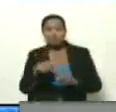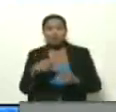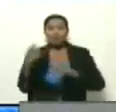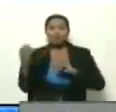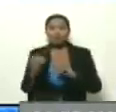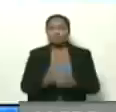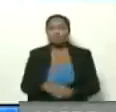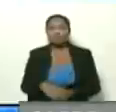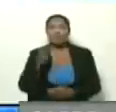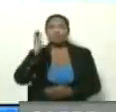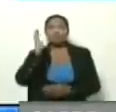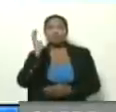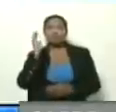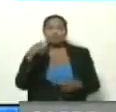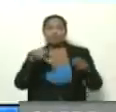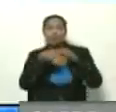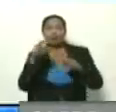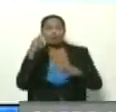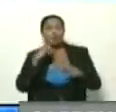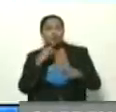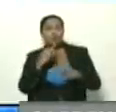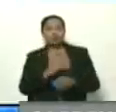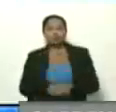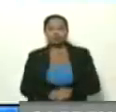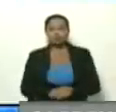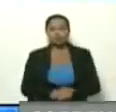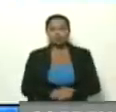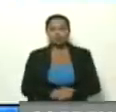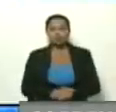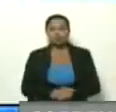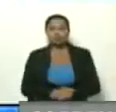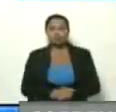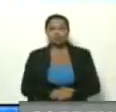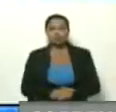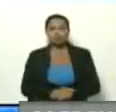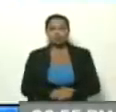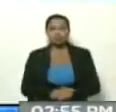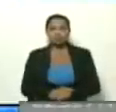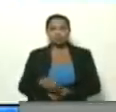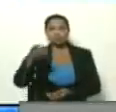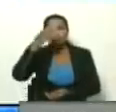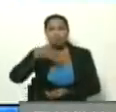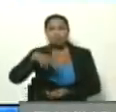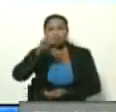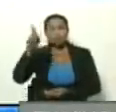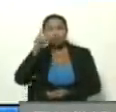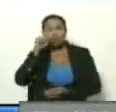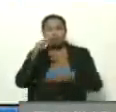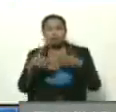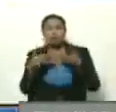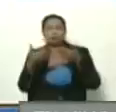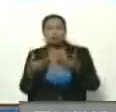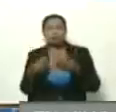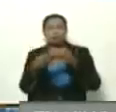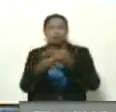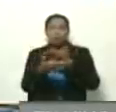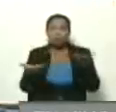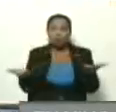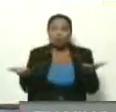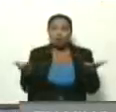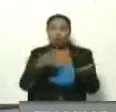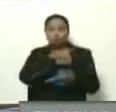de Angostura de nuestro padre libertador Simón Bolívar. El pueblo venezolano vio en todos nosotros, en